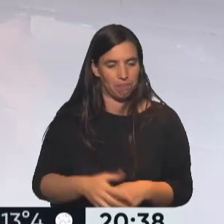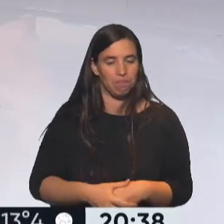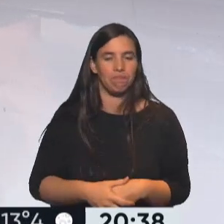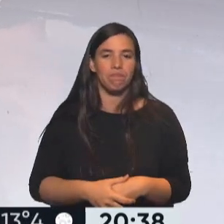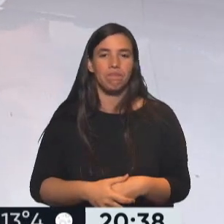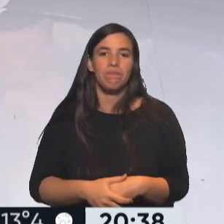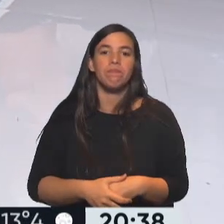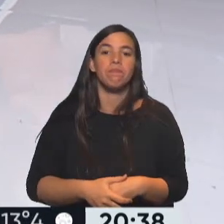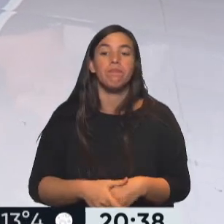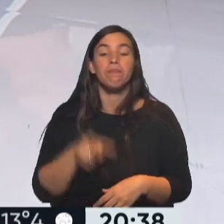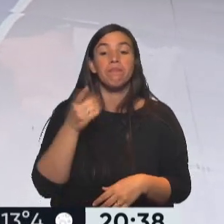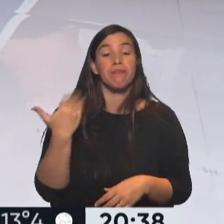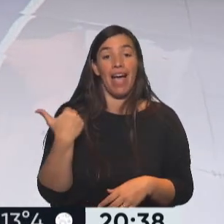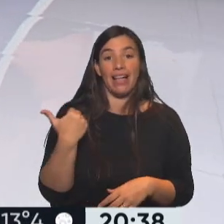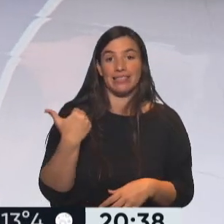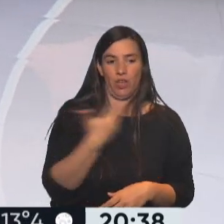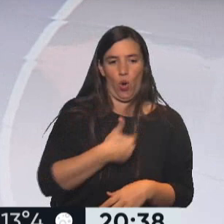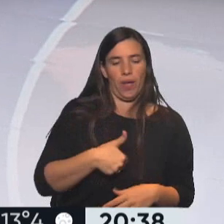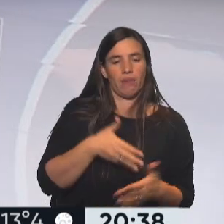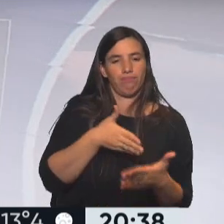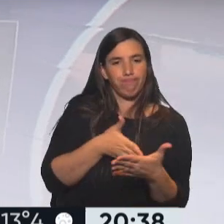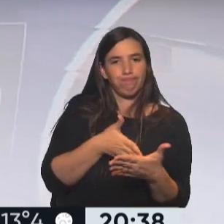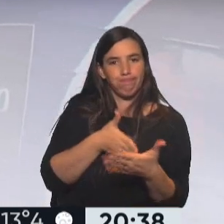que ante las trabas que tuvo el gobierno en